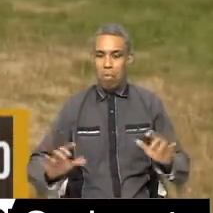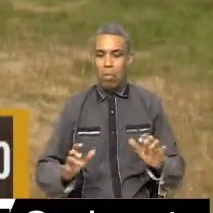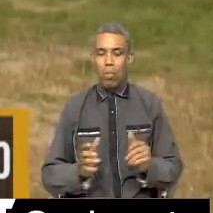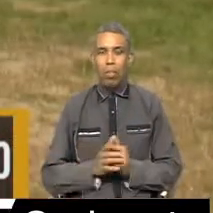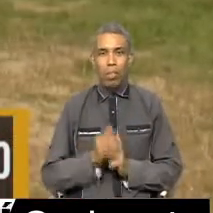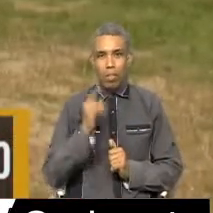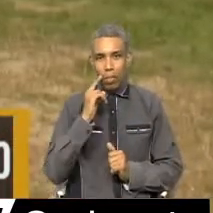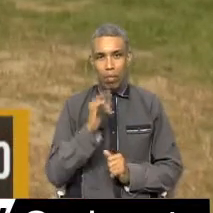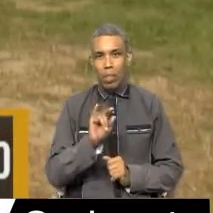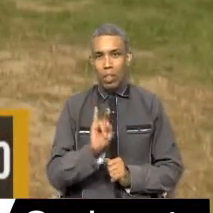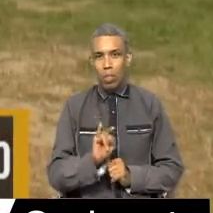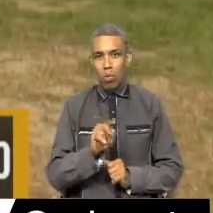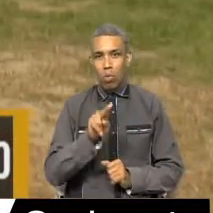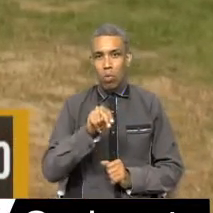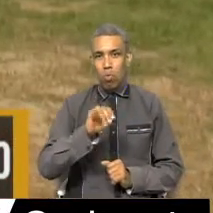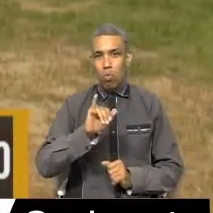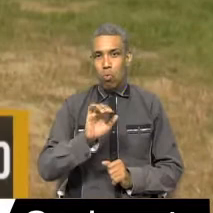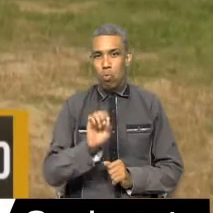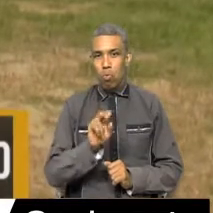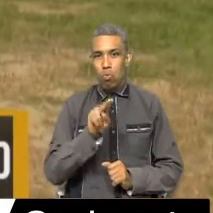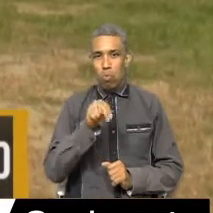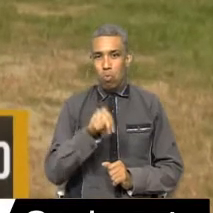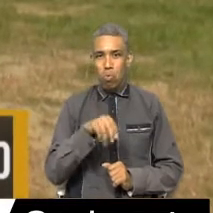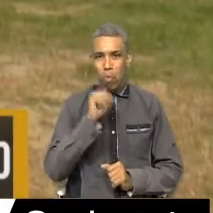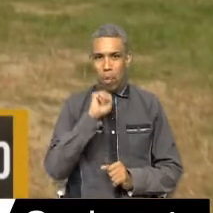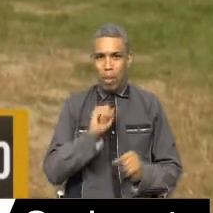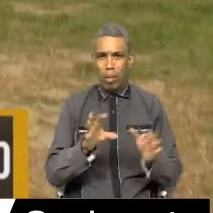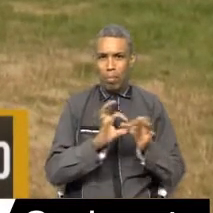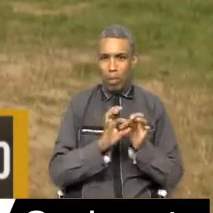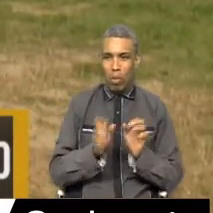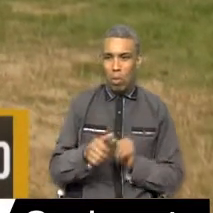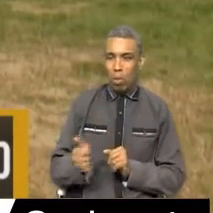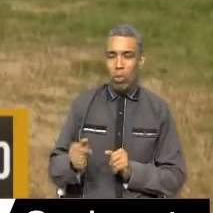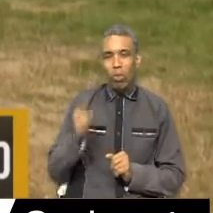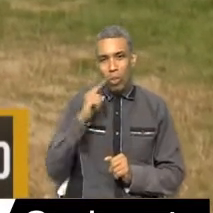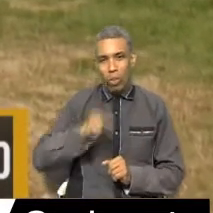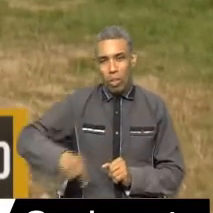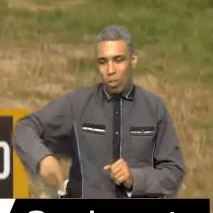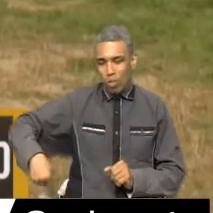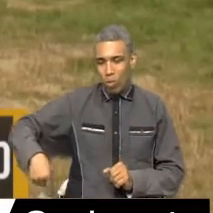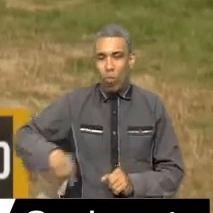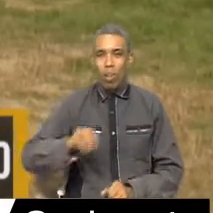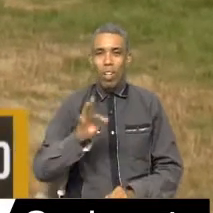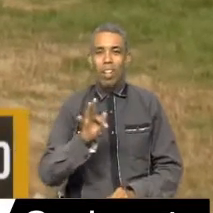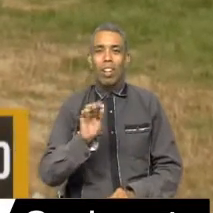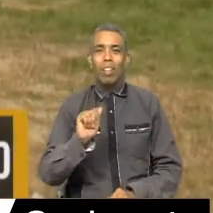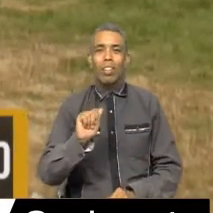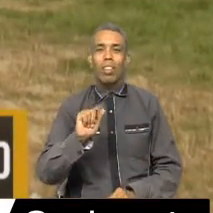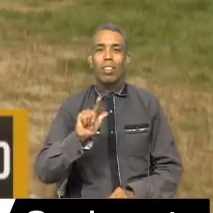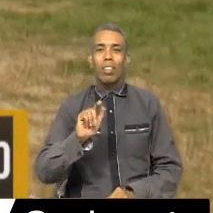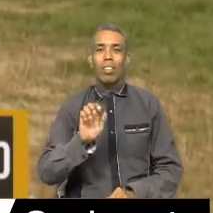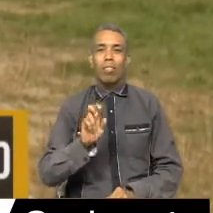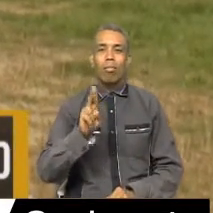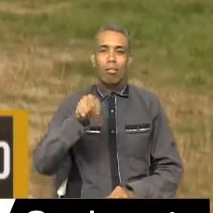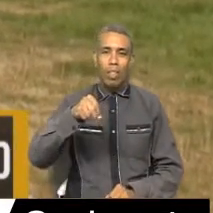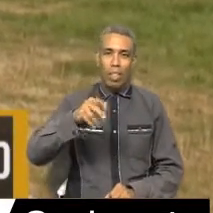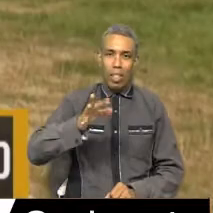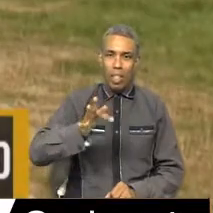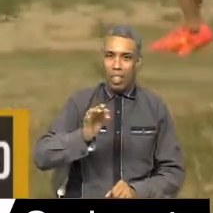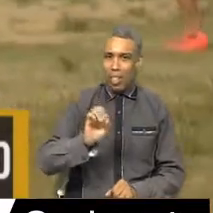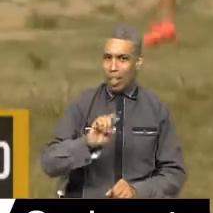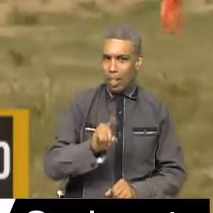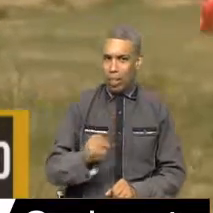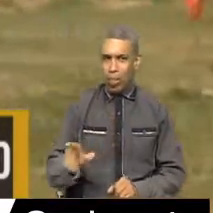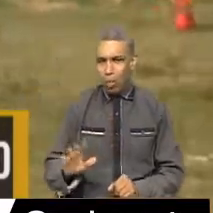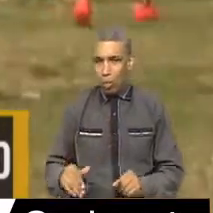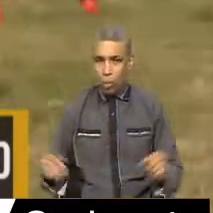Bermeja y también de la Escuela de Fútbol Talentos Fútbol Club, realizando el día de hoy una integración con estos niños que están en aproximadamente una edad de 8